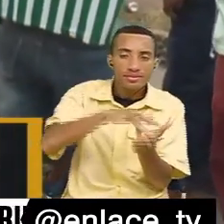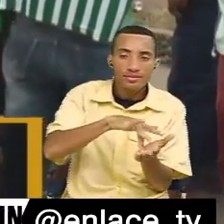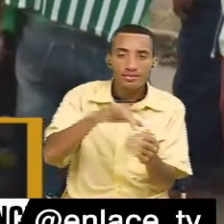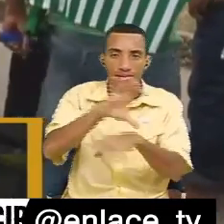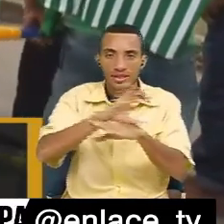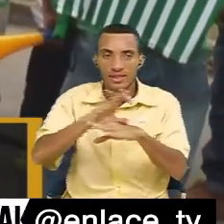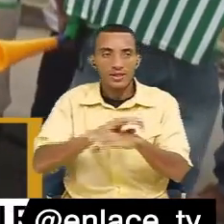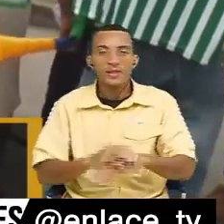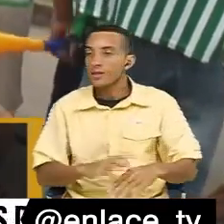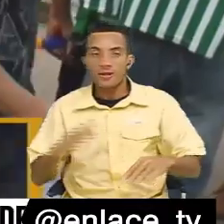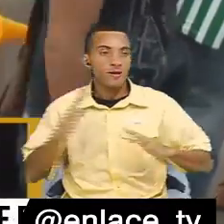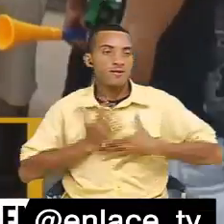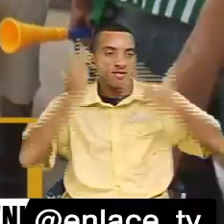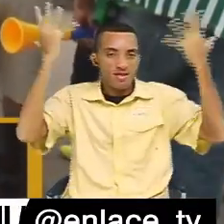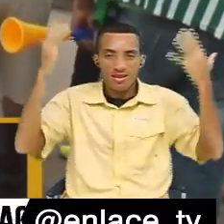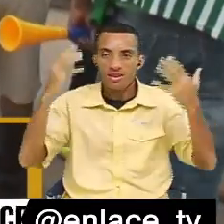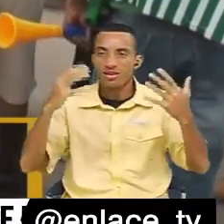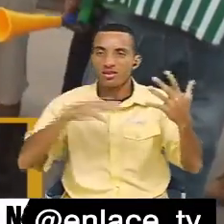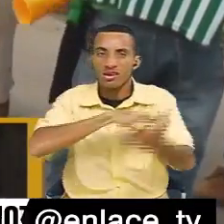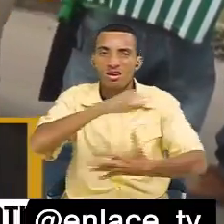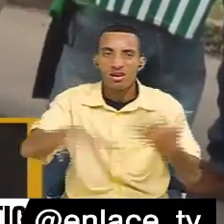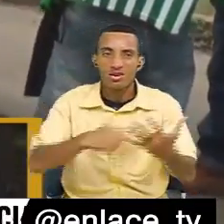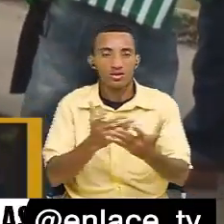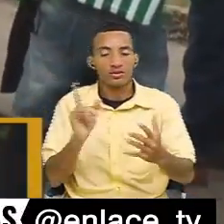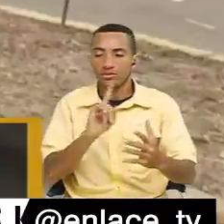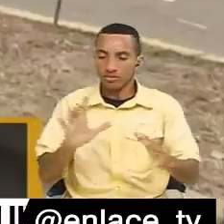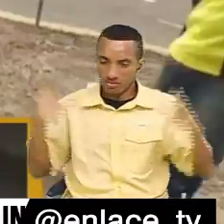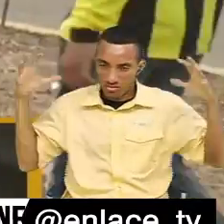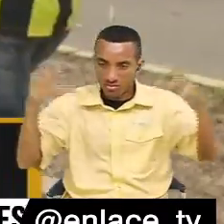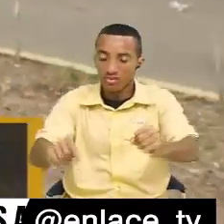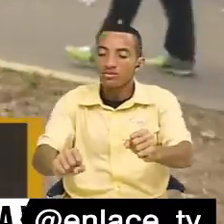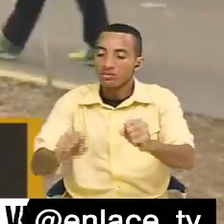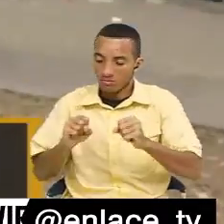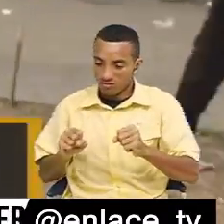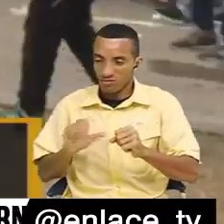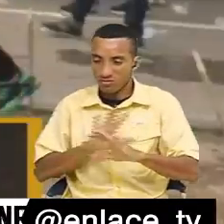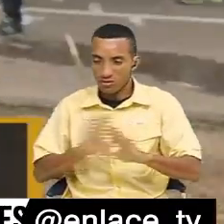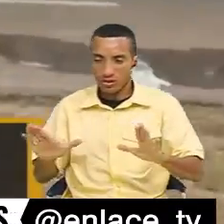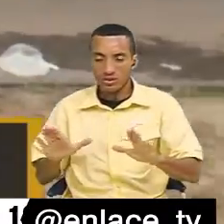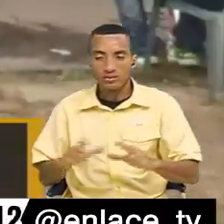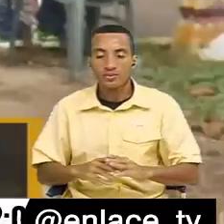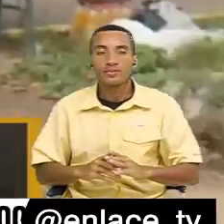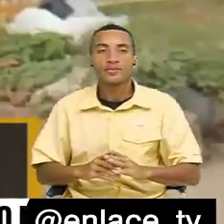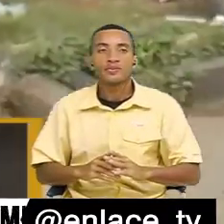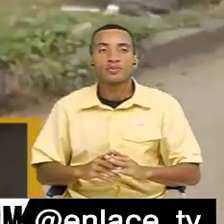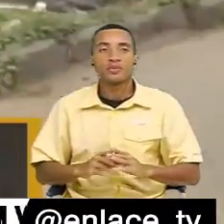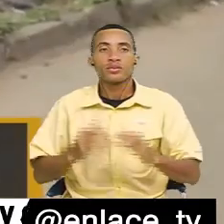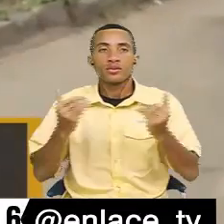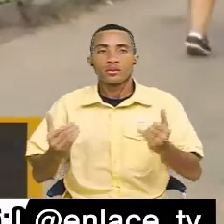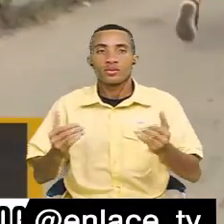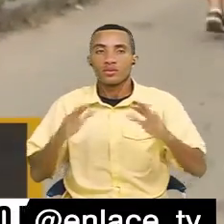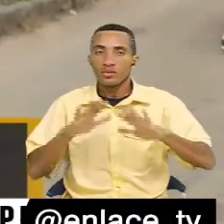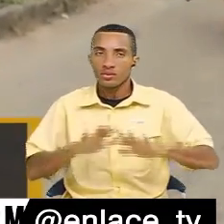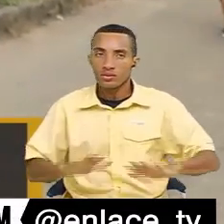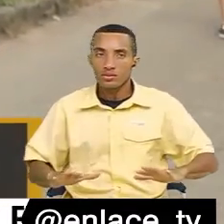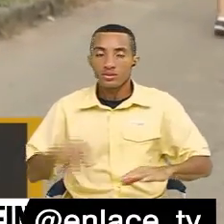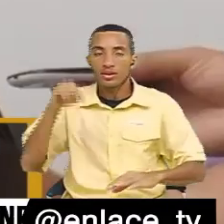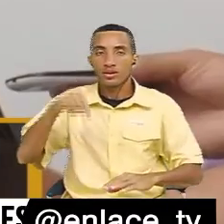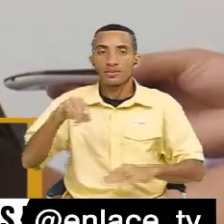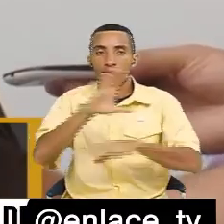generar desmanes, pues sean controladas desde ese punto. Al igual que en la ciudad también se tiene un